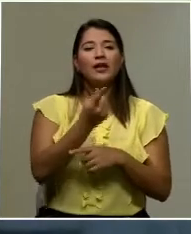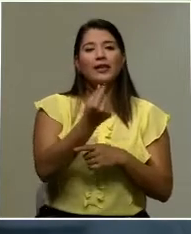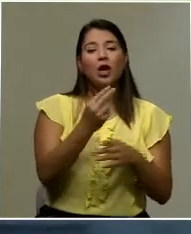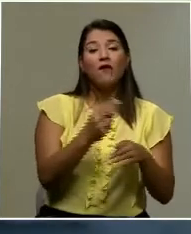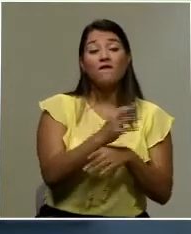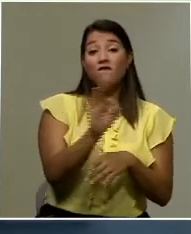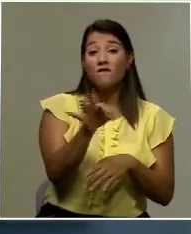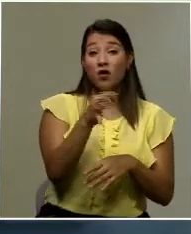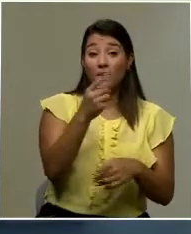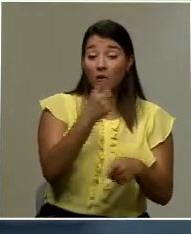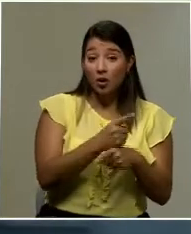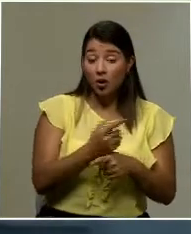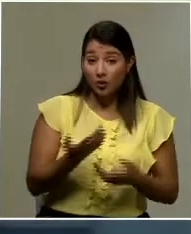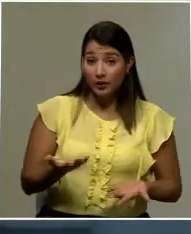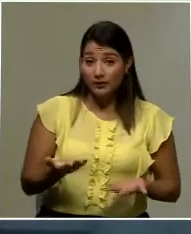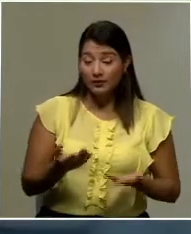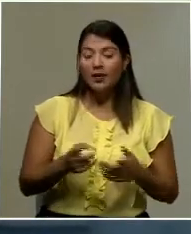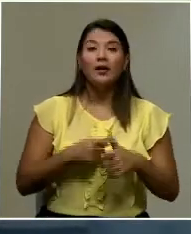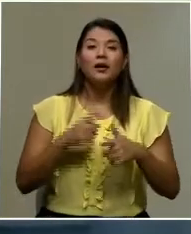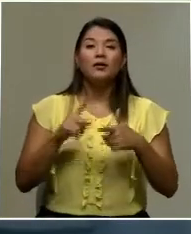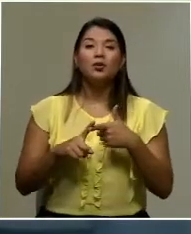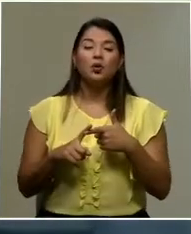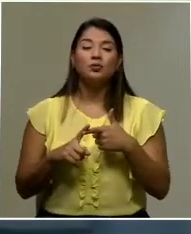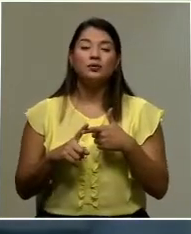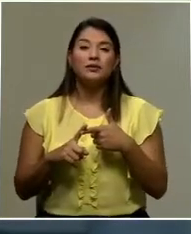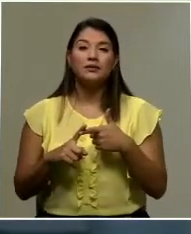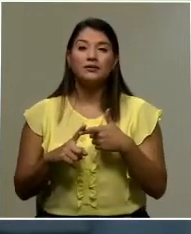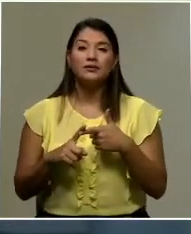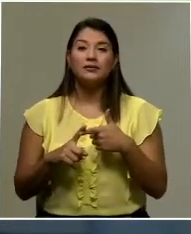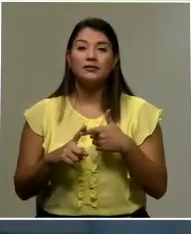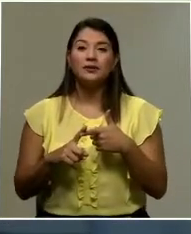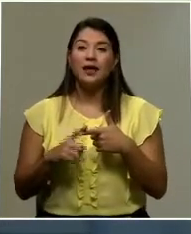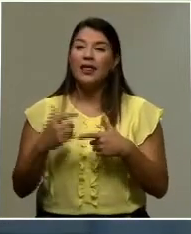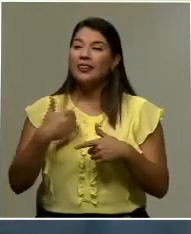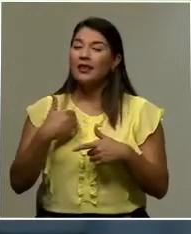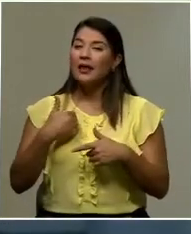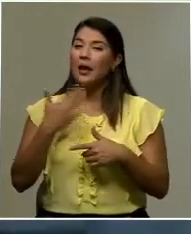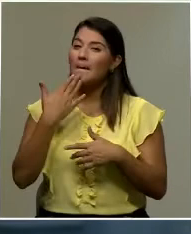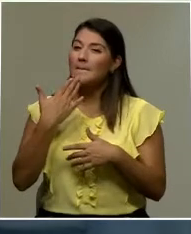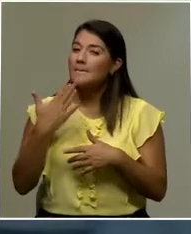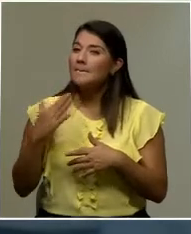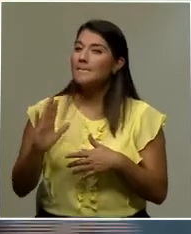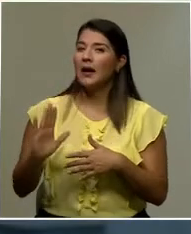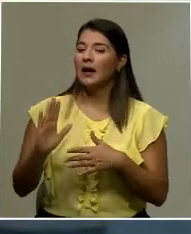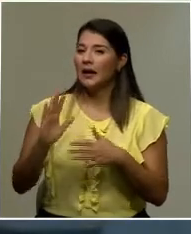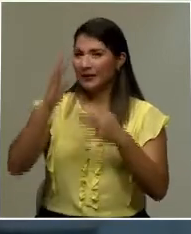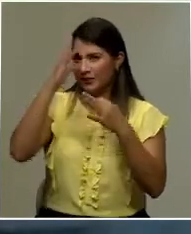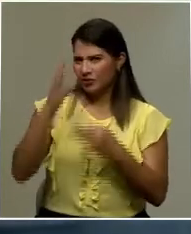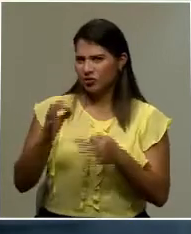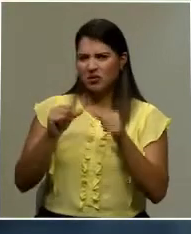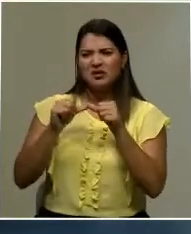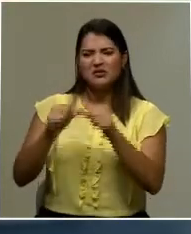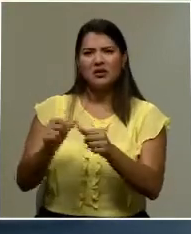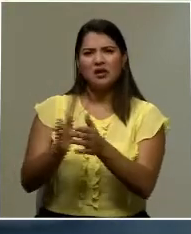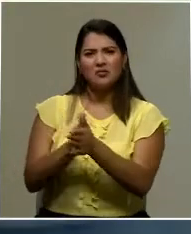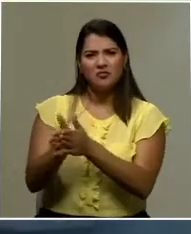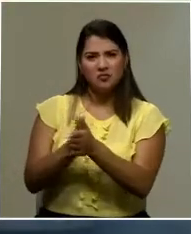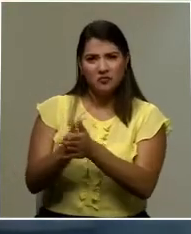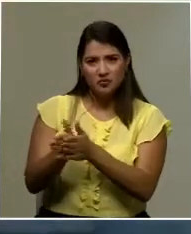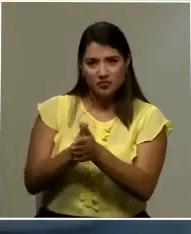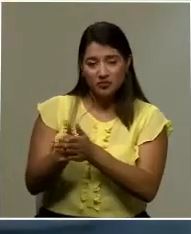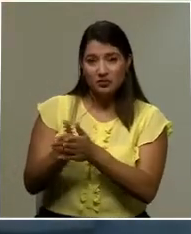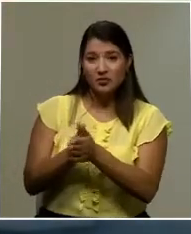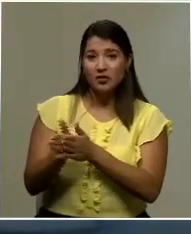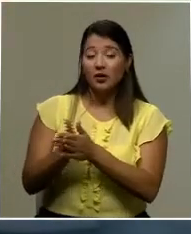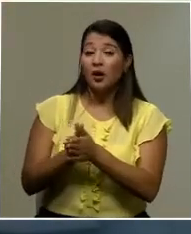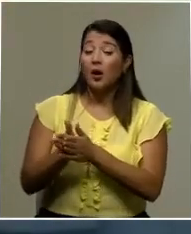Entonces, hay unas malas prioridades, ¿no? Entonces, hay que seguir lavándose las manos por si acaso por este